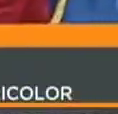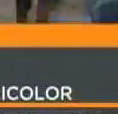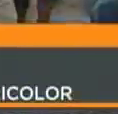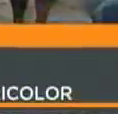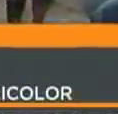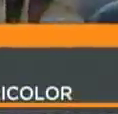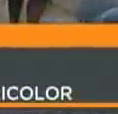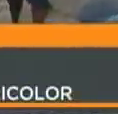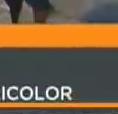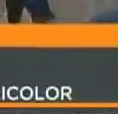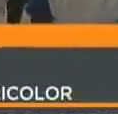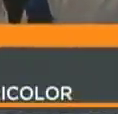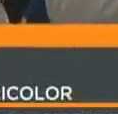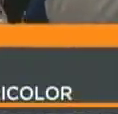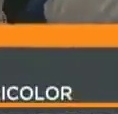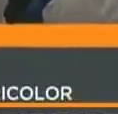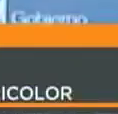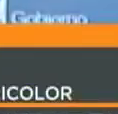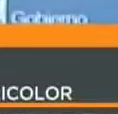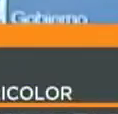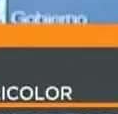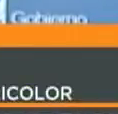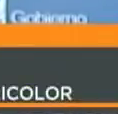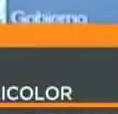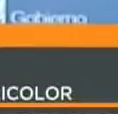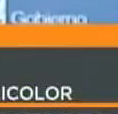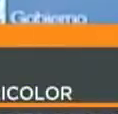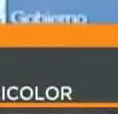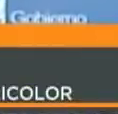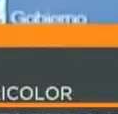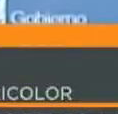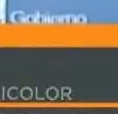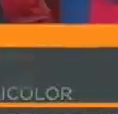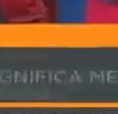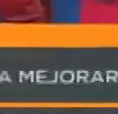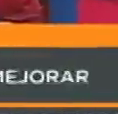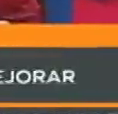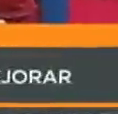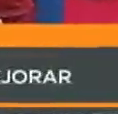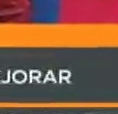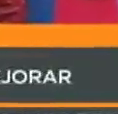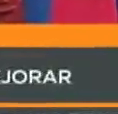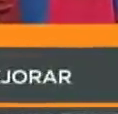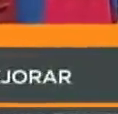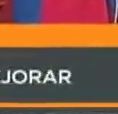bien, acepto el reto. Vamos hacia una revolución del transporte.